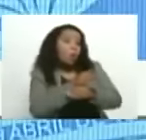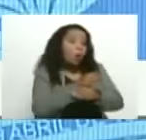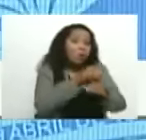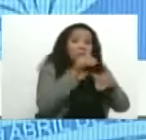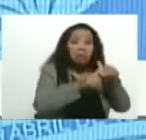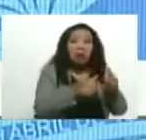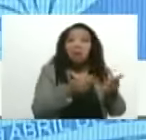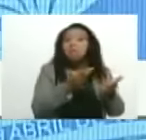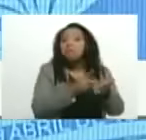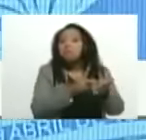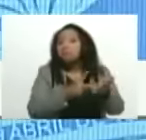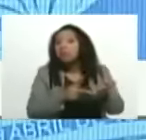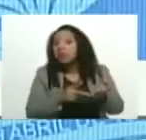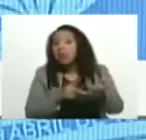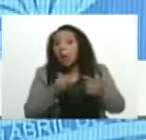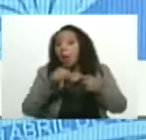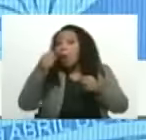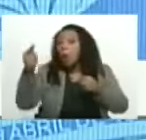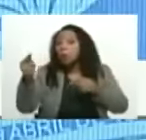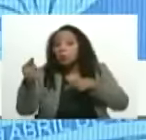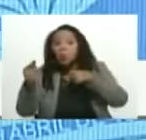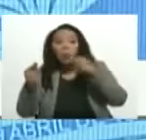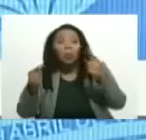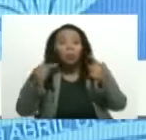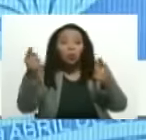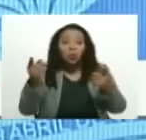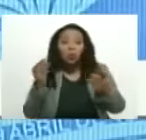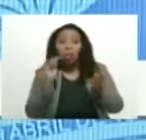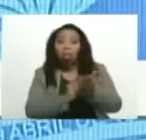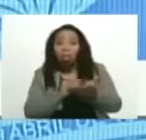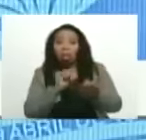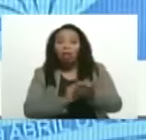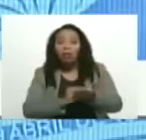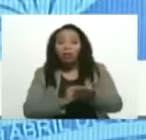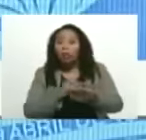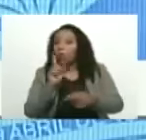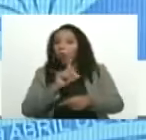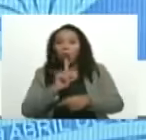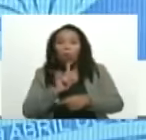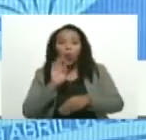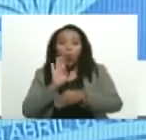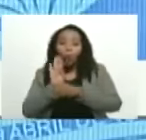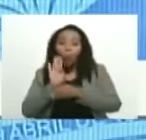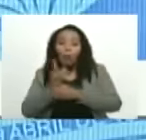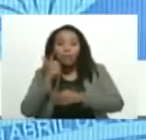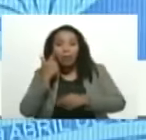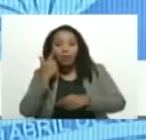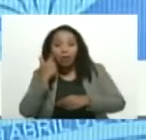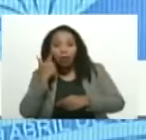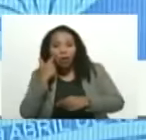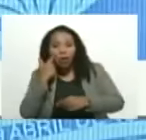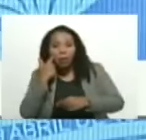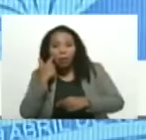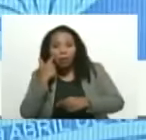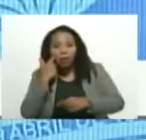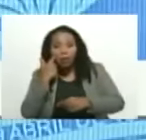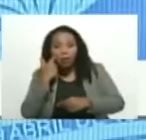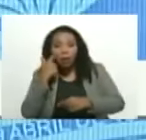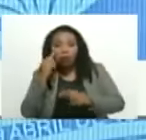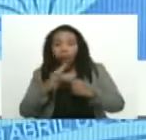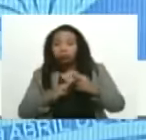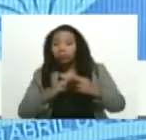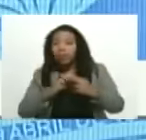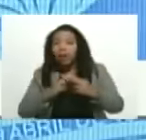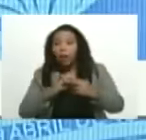votar varias veces, y de allí a otro y podía votar varias veces. No se garantizó ni remotamente el principio universal de que